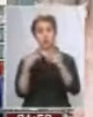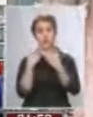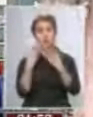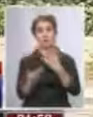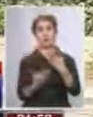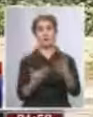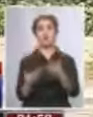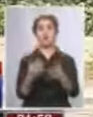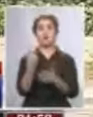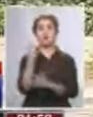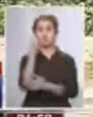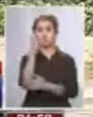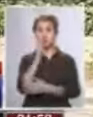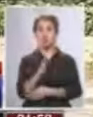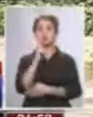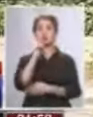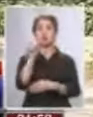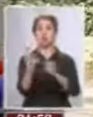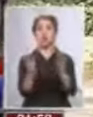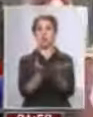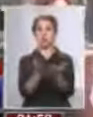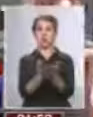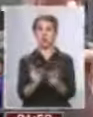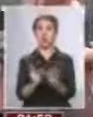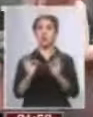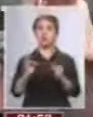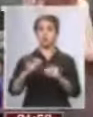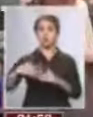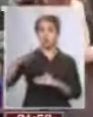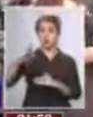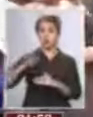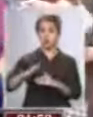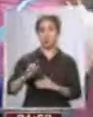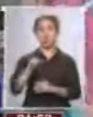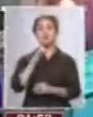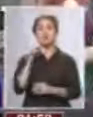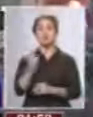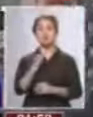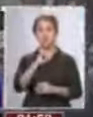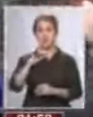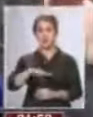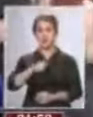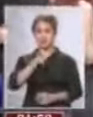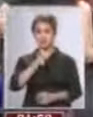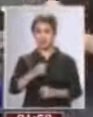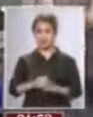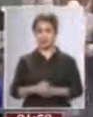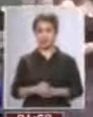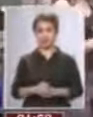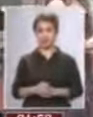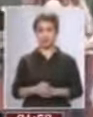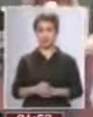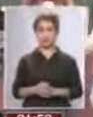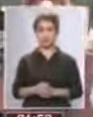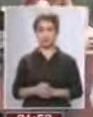a cerca del 20% de los estudiantes de la educación superior. Nicolás Oyarzú, CNN Chile.